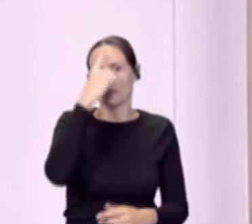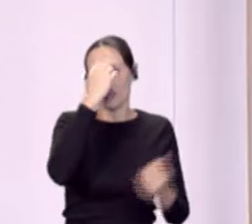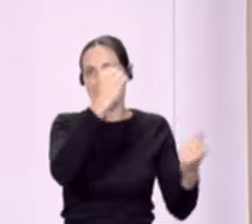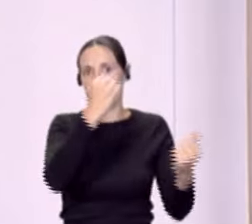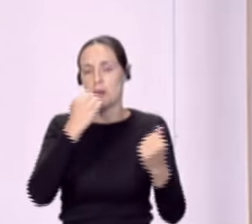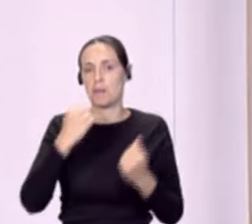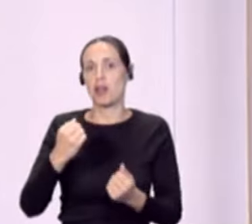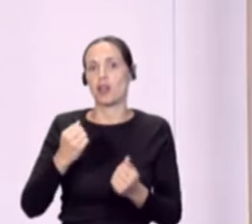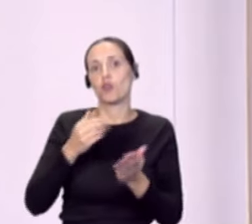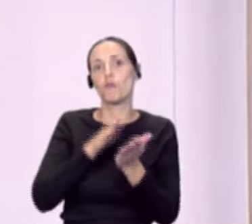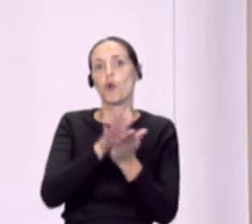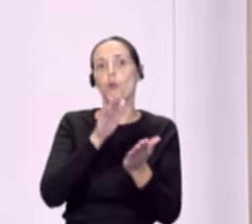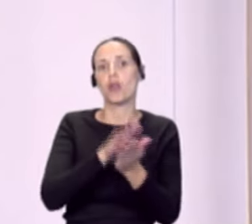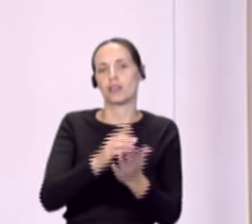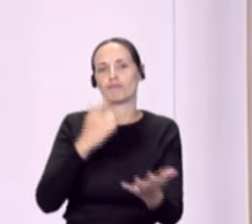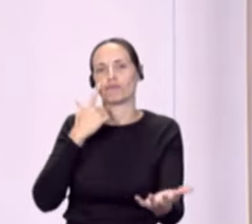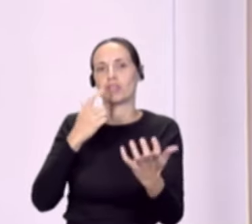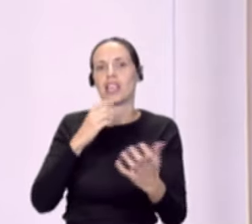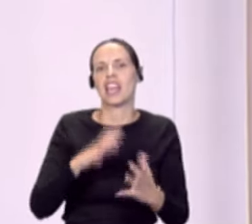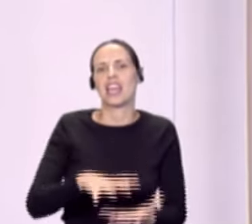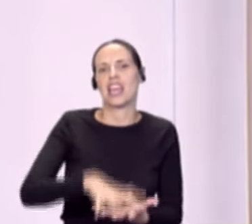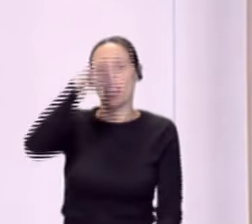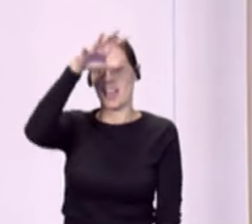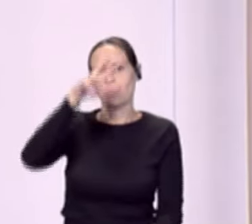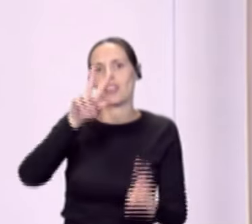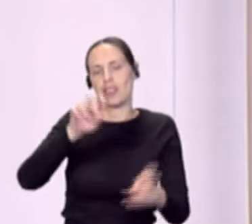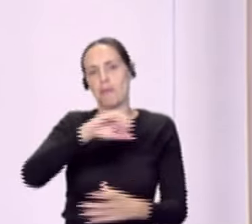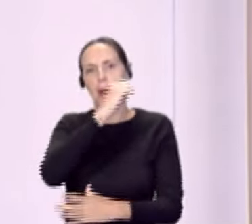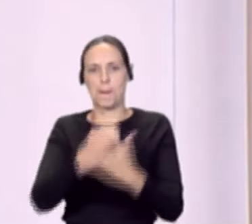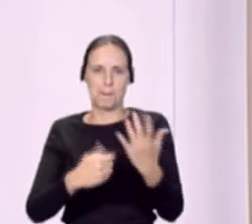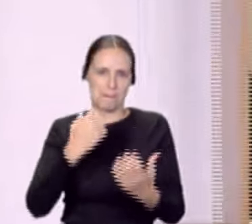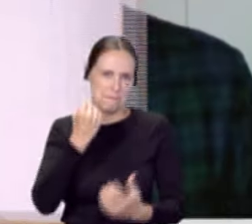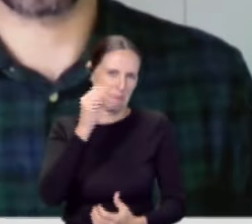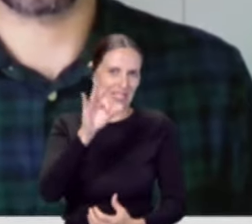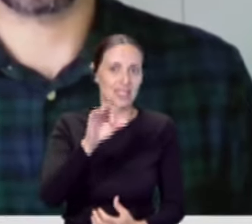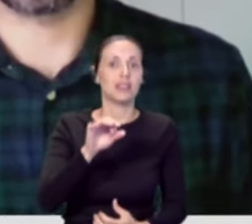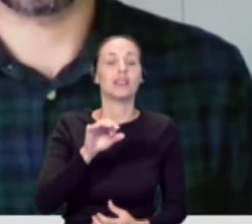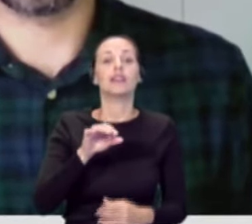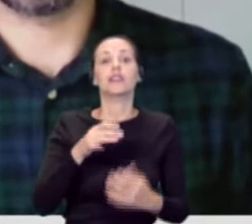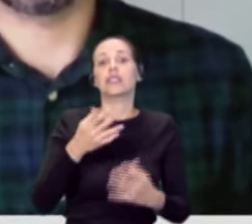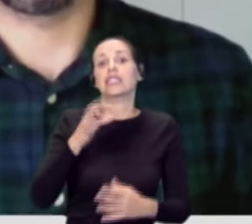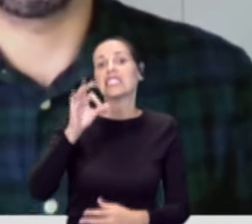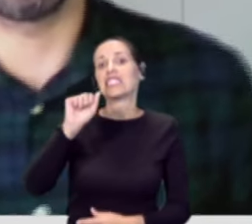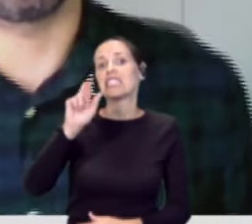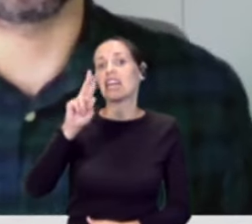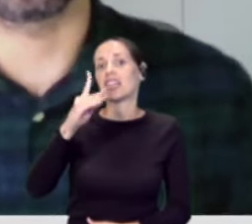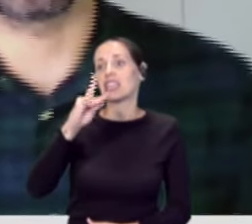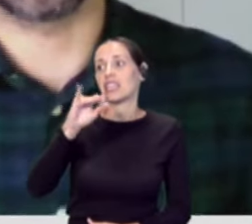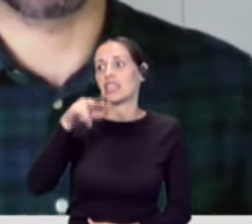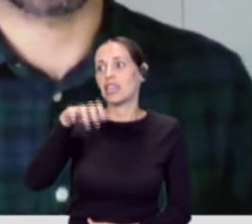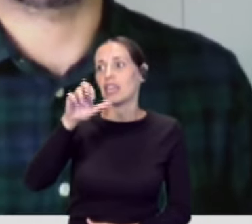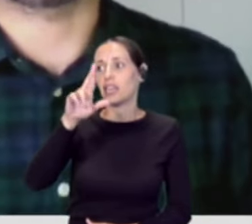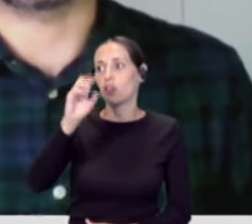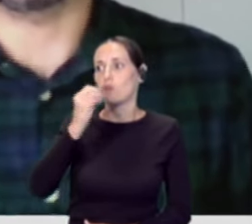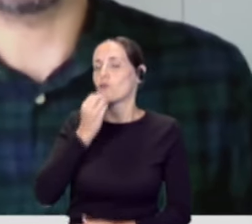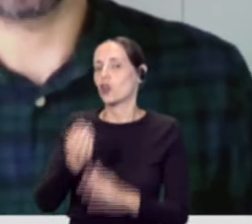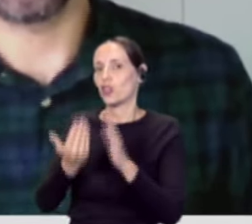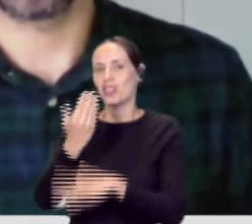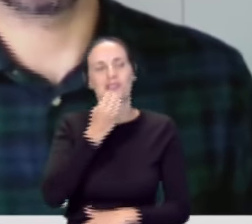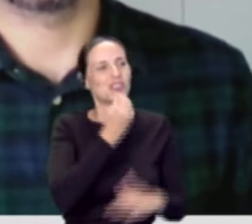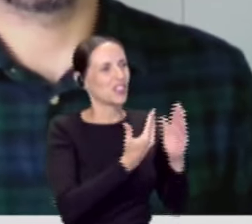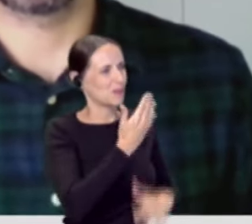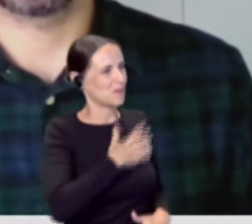como Gigantes del Básquet, de referencia de este deporte. El periodista David Sardinero. ¿Qué tal, David? Muy buenos días. Muy buenas, ¿cómo estáis? Un placer estar por aquí. Bueno, llega